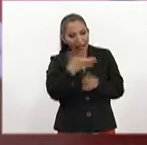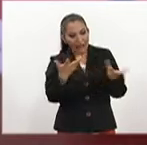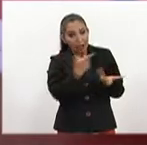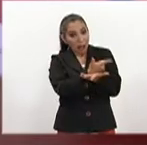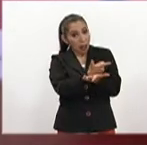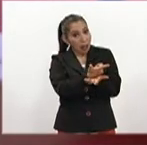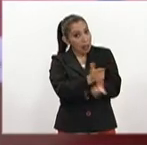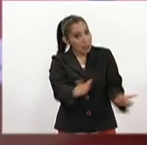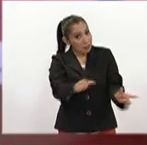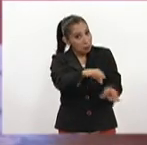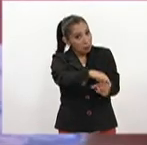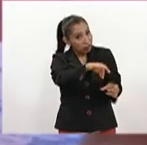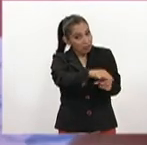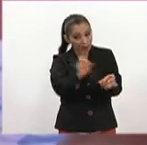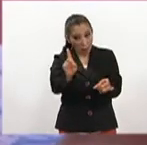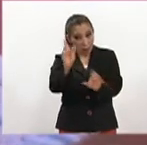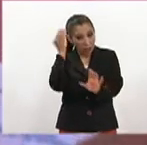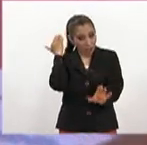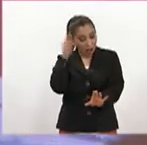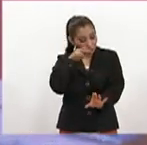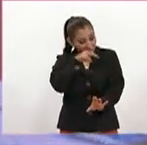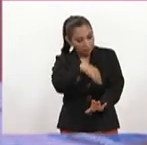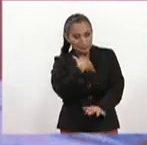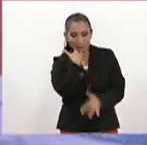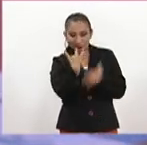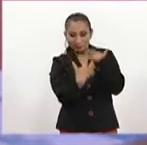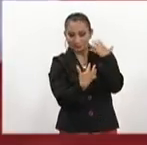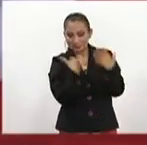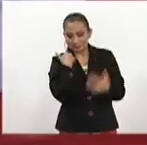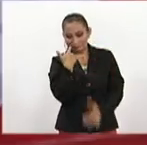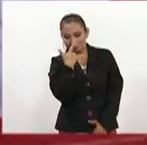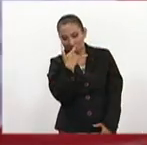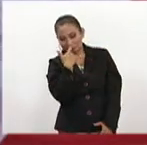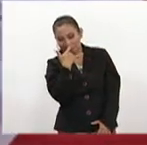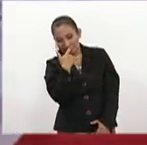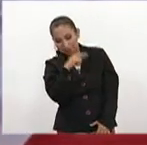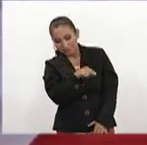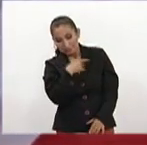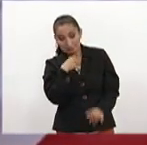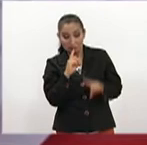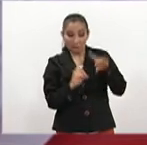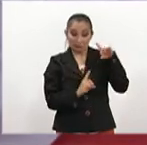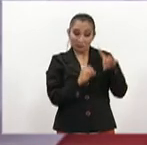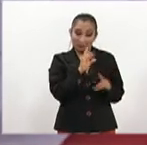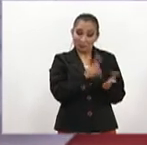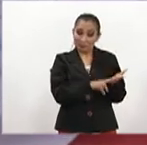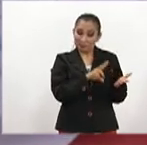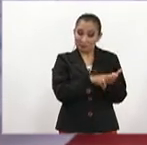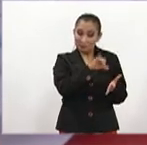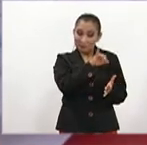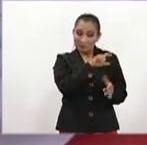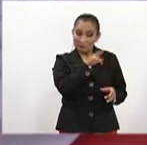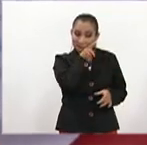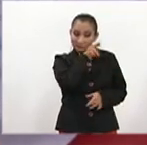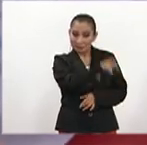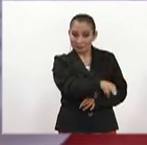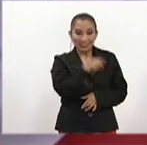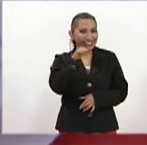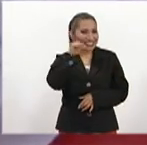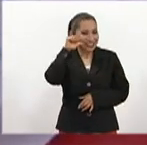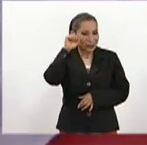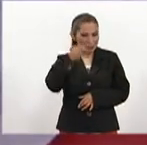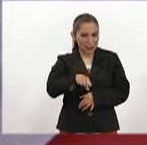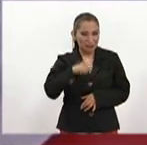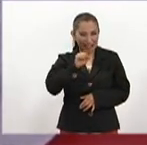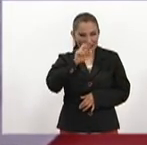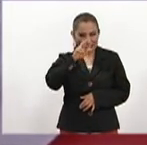elecciones libres, pues la votación del pasado domingo tuvo numerosas irregularidades que hacen dudar de la validez de los resultados. Incluso ayer la misma